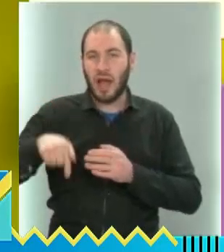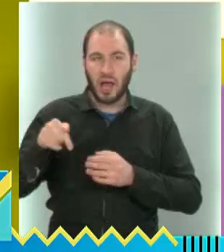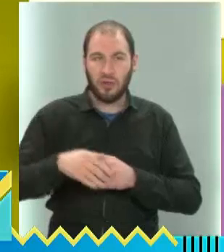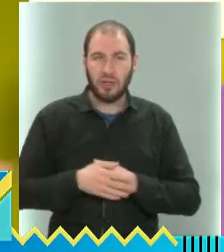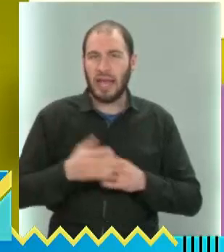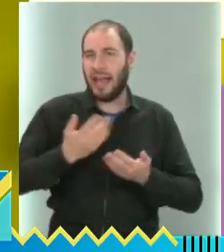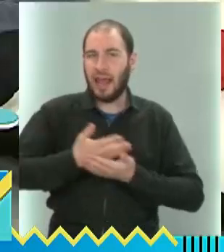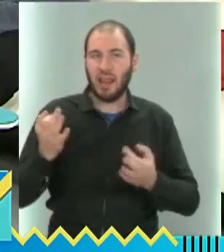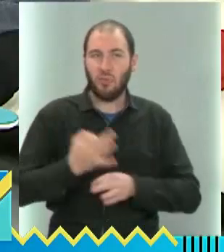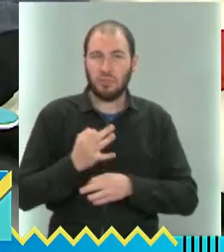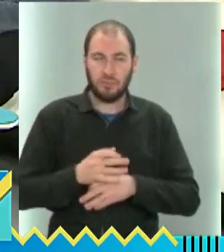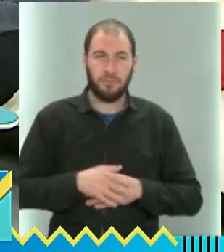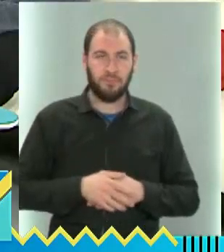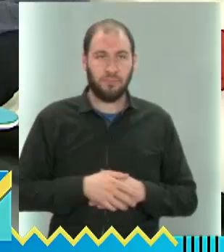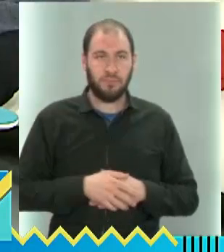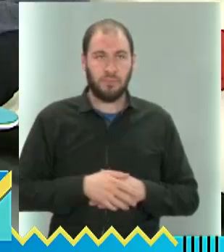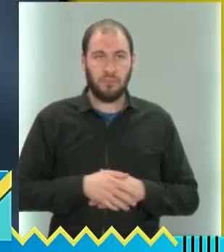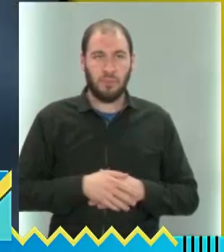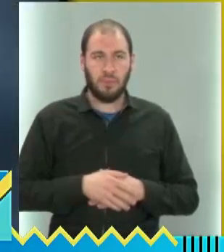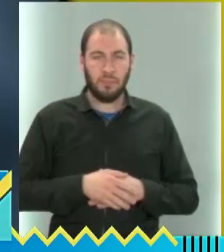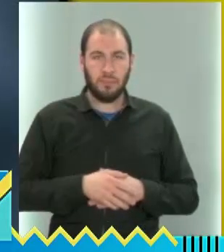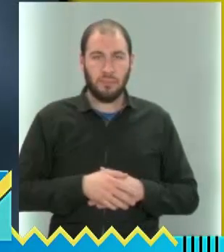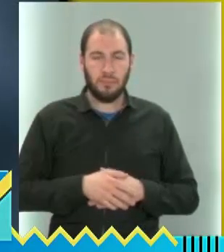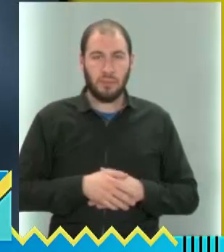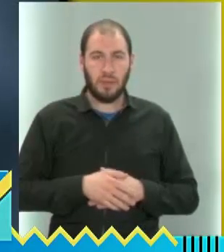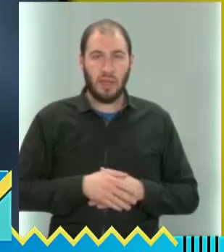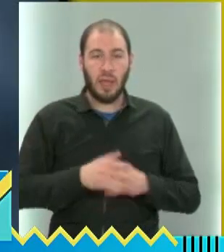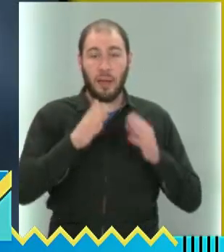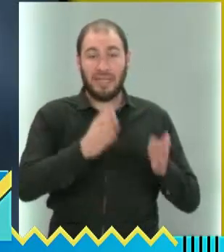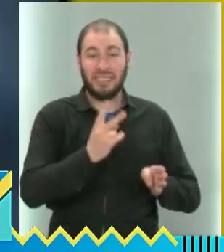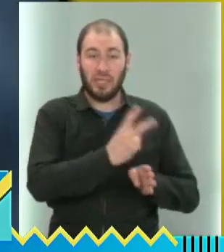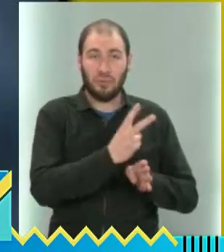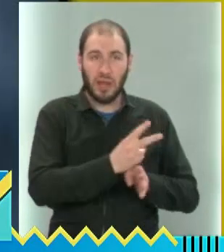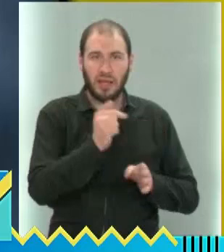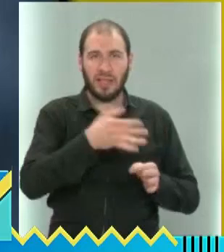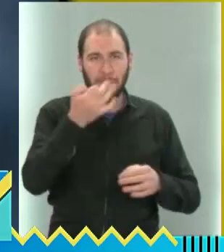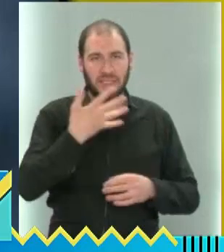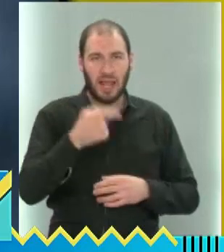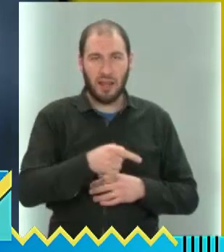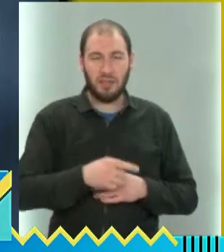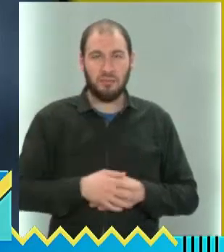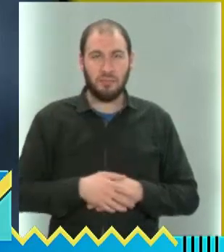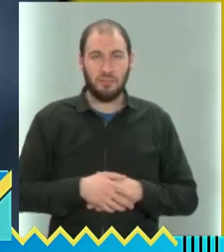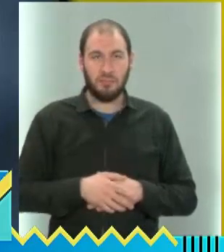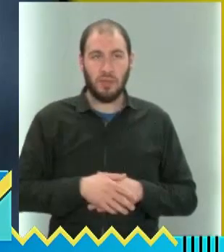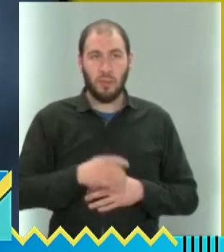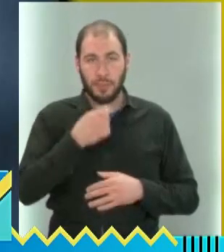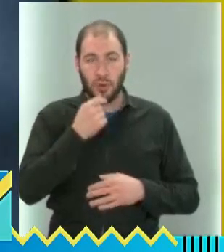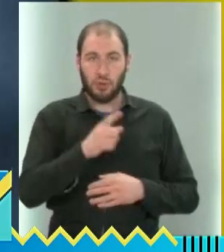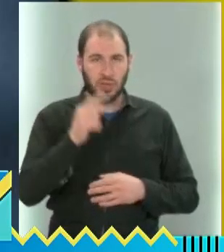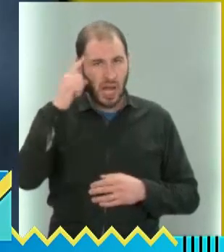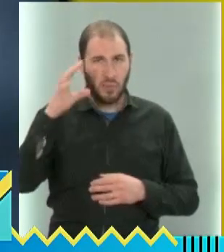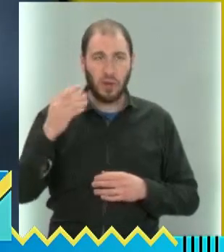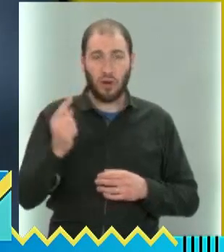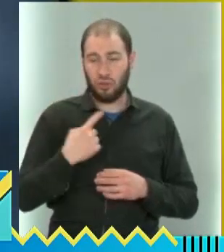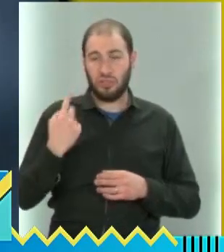sí, en general de la educación. Y ellos, o sea, a ver, la etapa del secundario es una etapa muy especial, ¿no? Si nosotros podemos recordar lo que